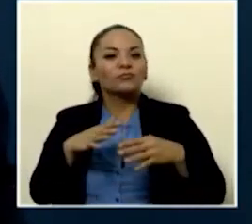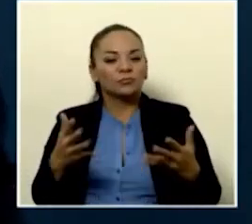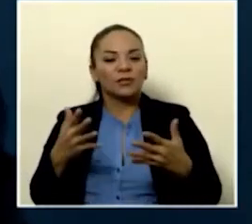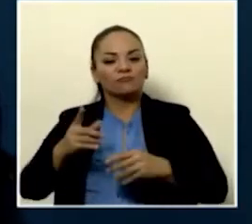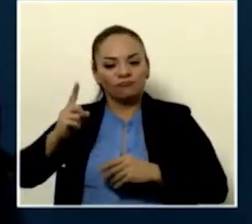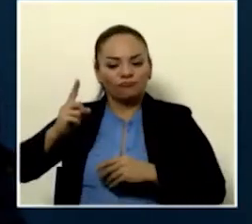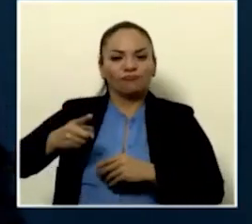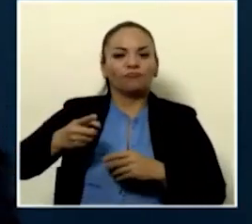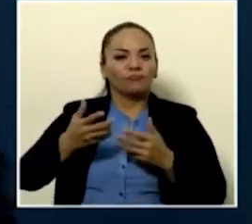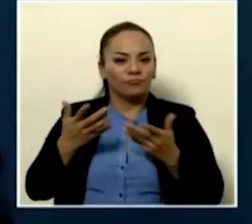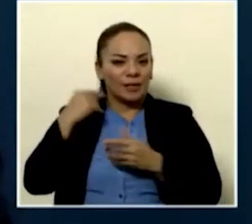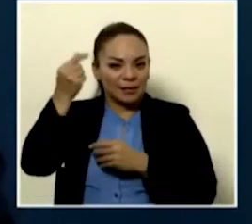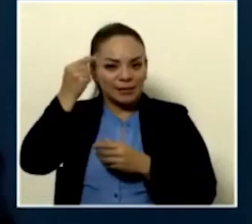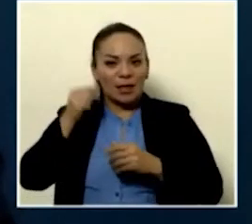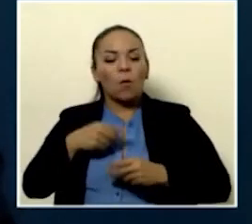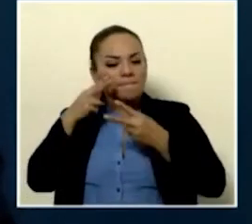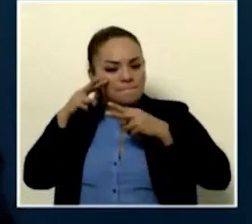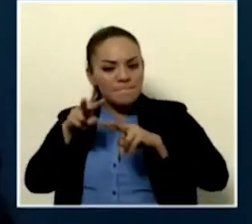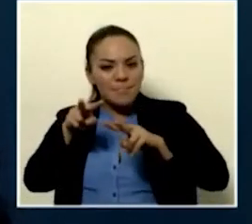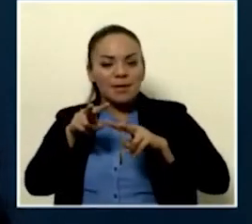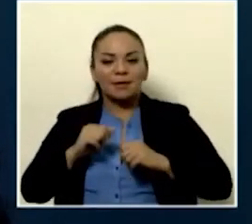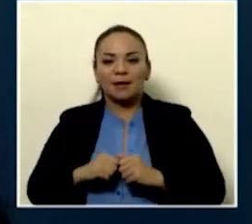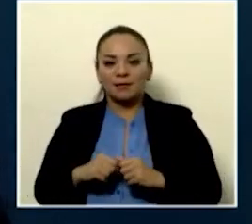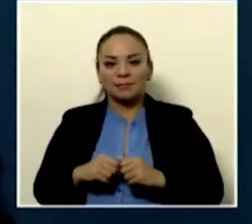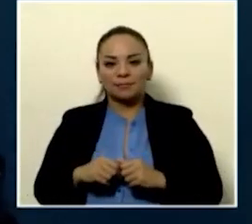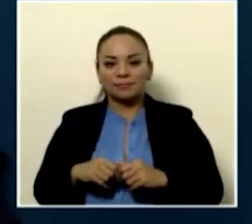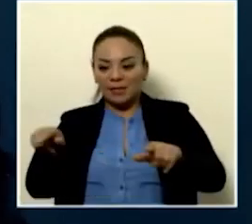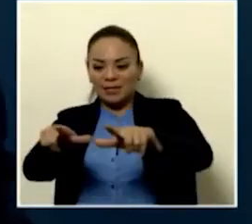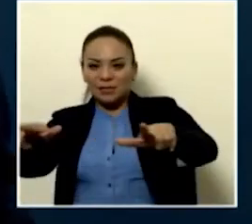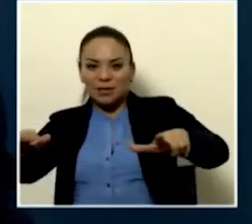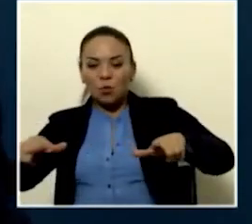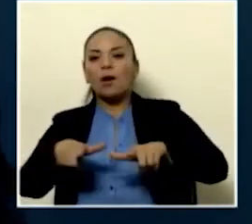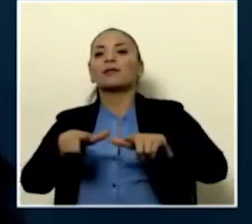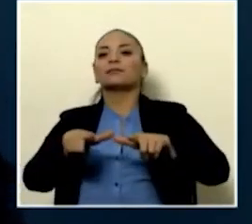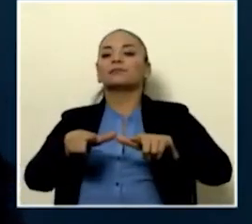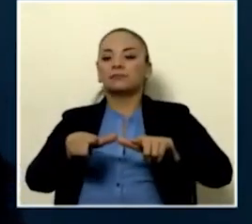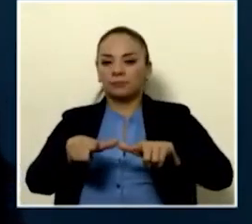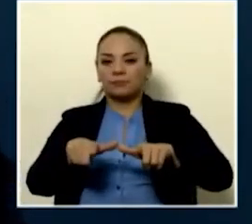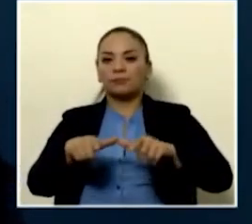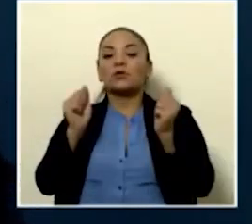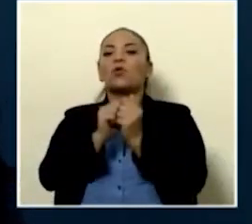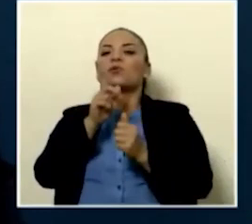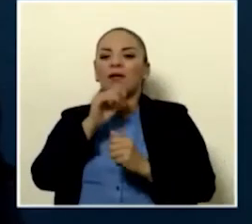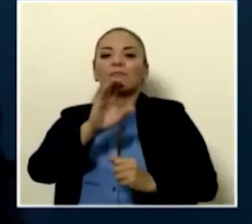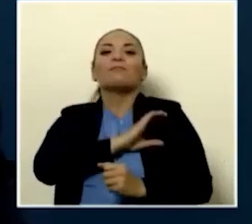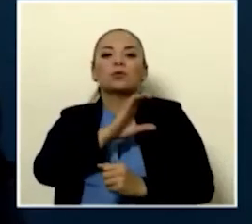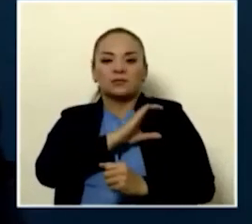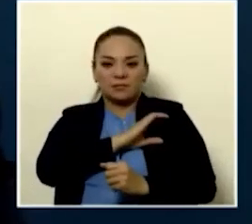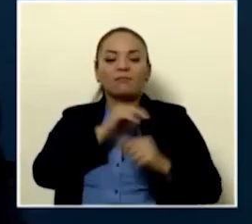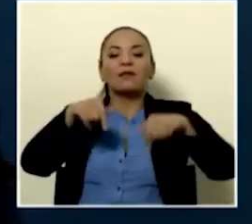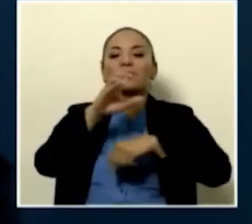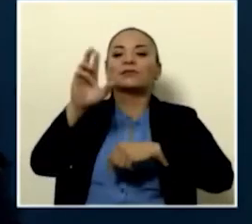del Estado para vigilar ese patio aséptico con la Fuerza Pública de Costa